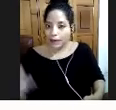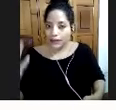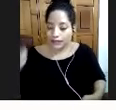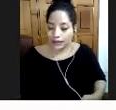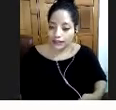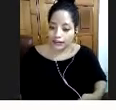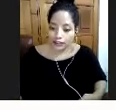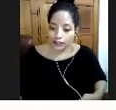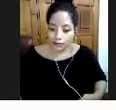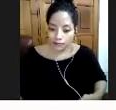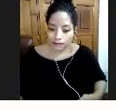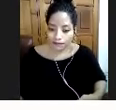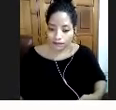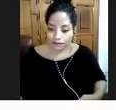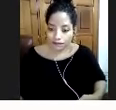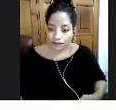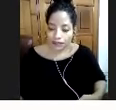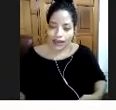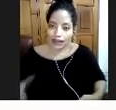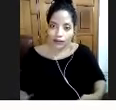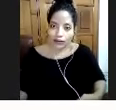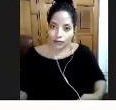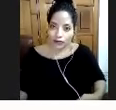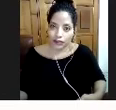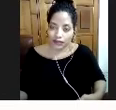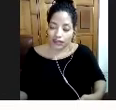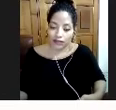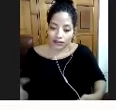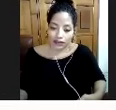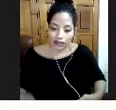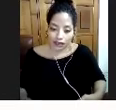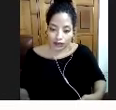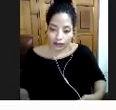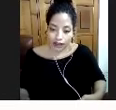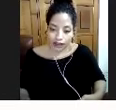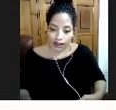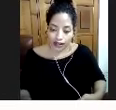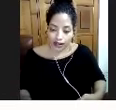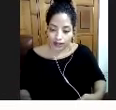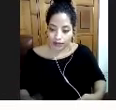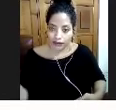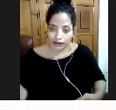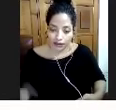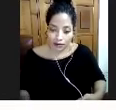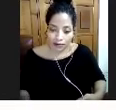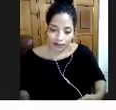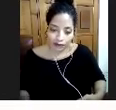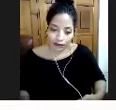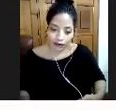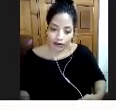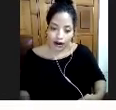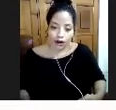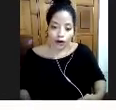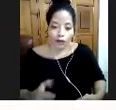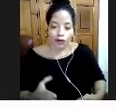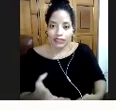¿Qué poder hacer dentro de Zoom? Hay algunas opciones mínimas que nos da pues, la misma plataforma,